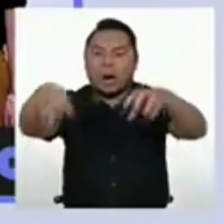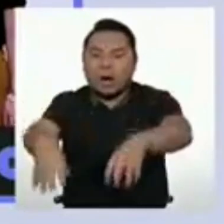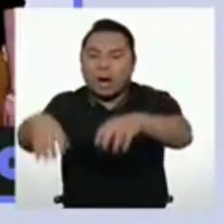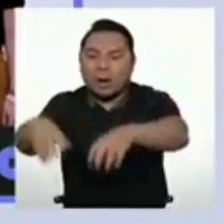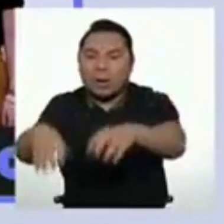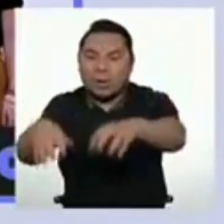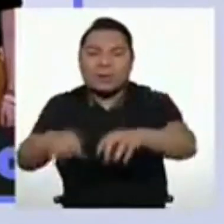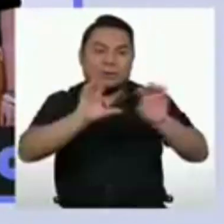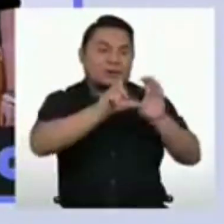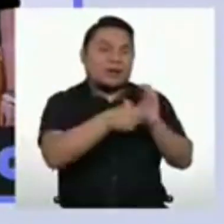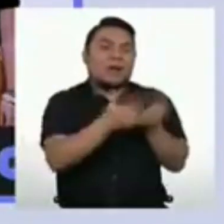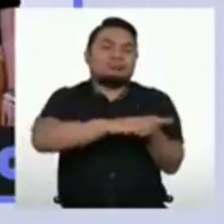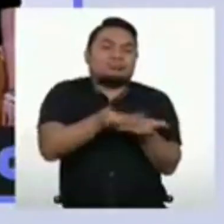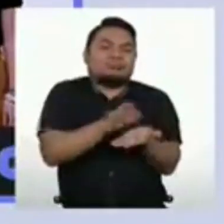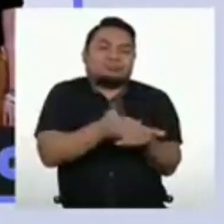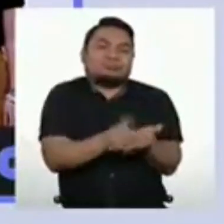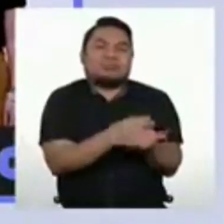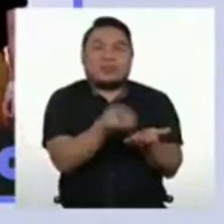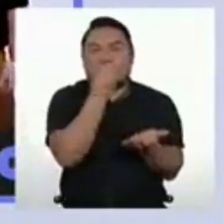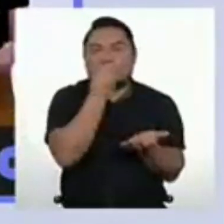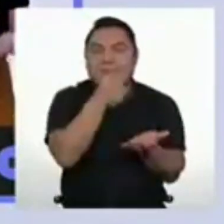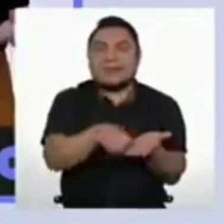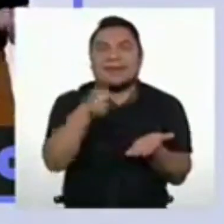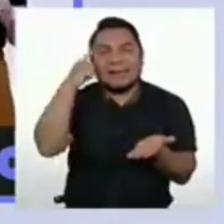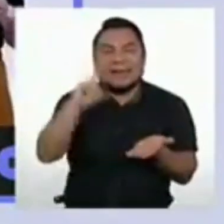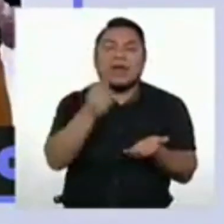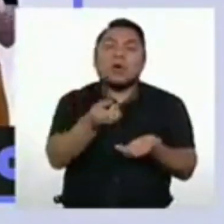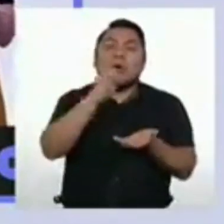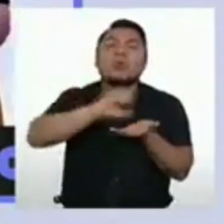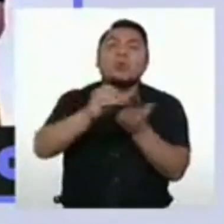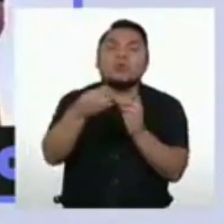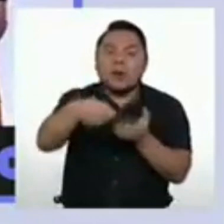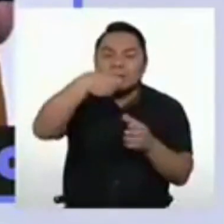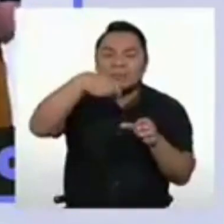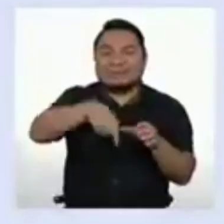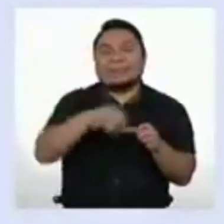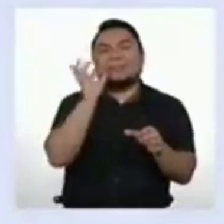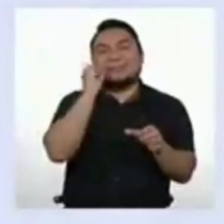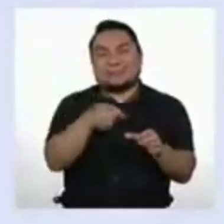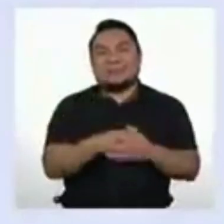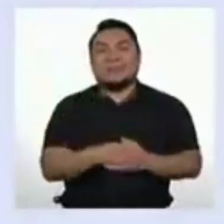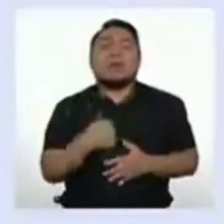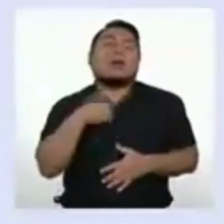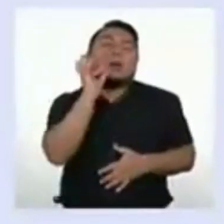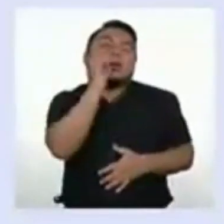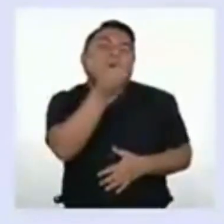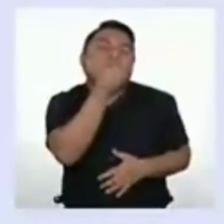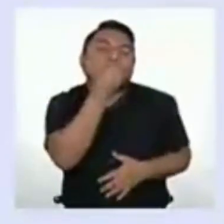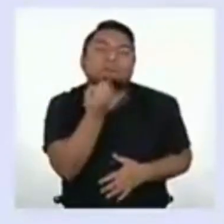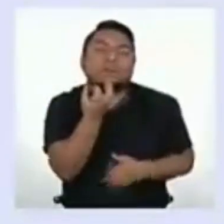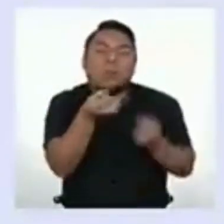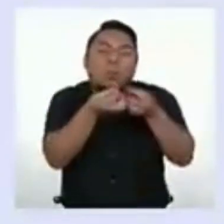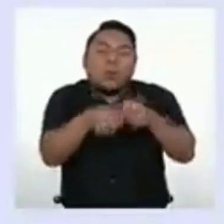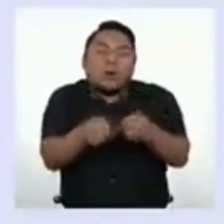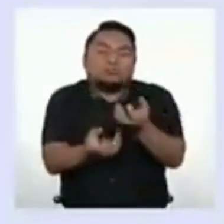y agregarlos en nuestras comidas, como en el famoso yuquito con charqui. Uy, profe, a mí me encanta el oyuquito con charqui con su huevo